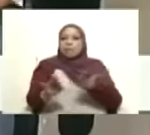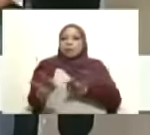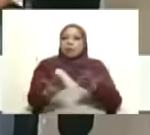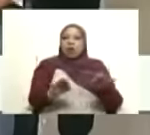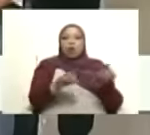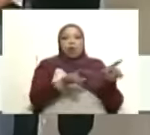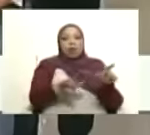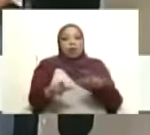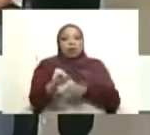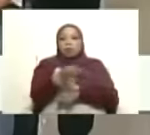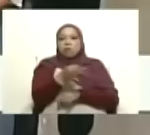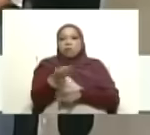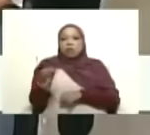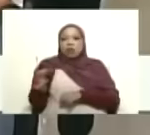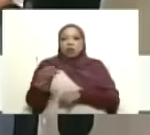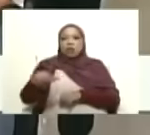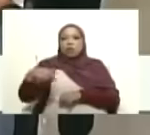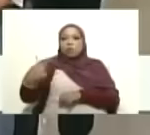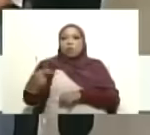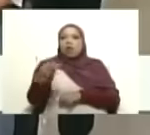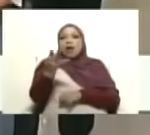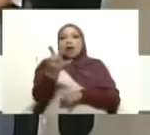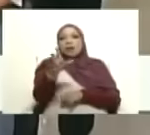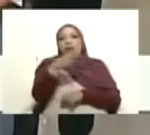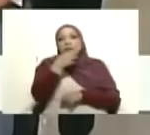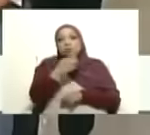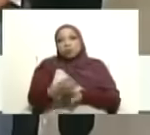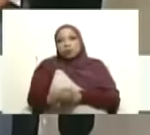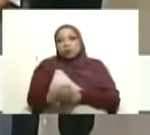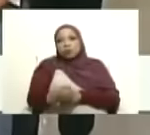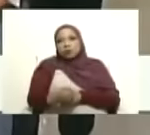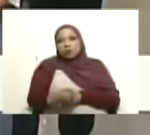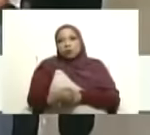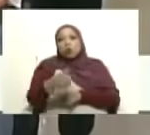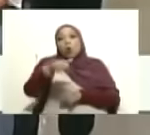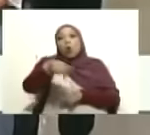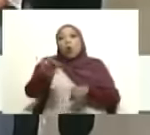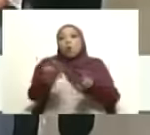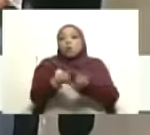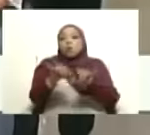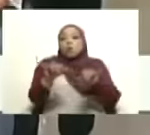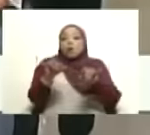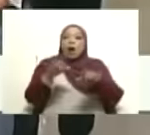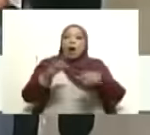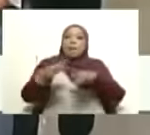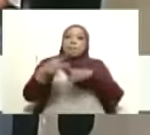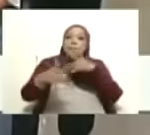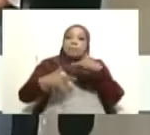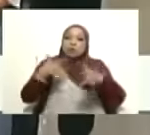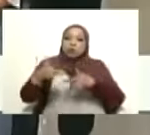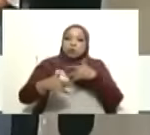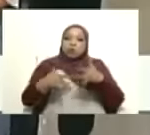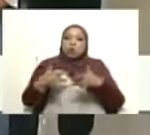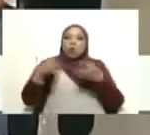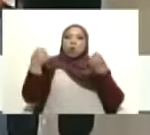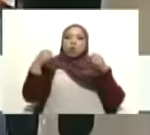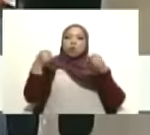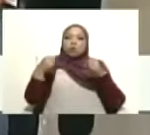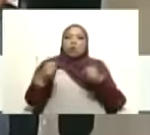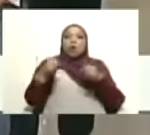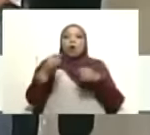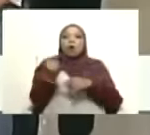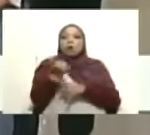Los detalles que pudieron ocurrir o ocurren en este tipo de simulacro ya han sido